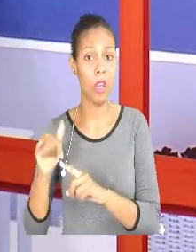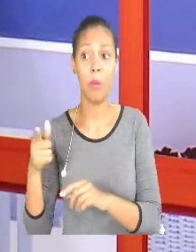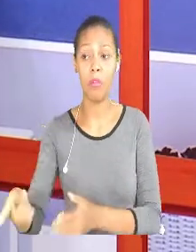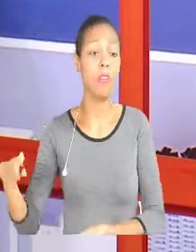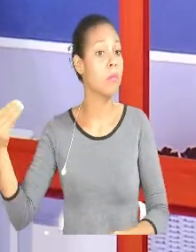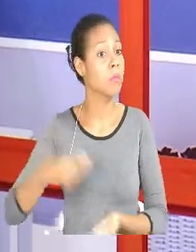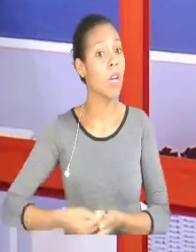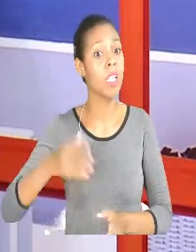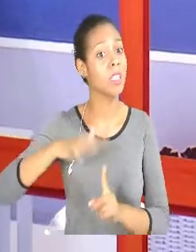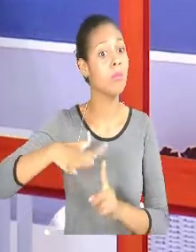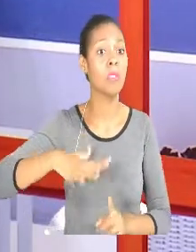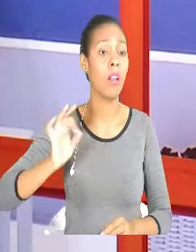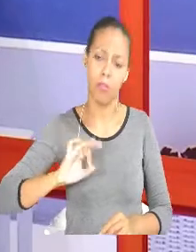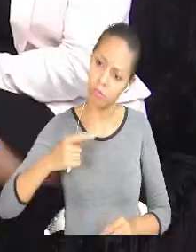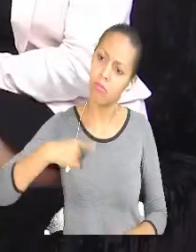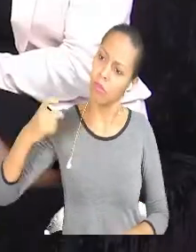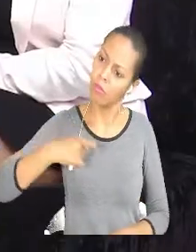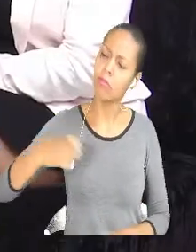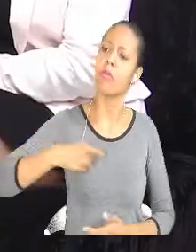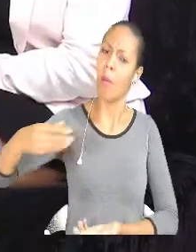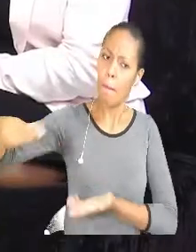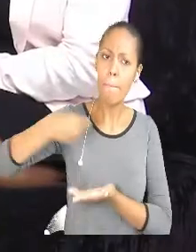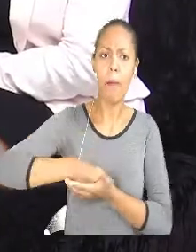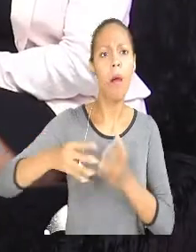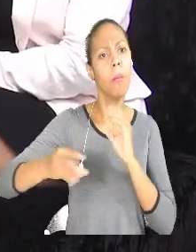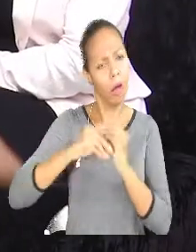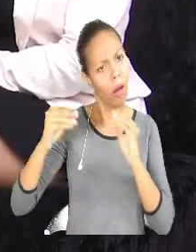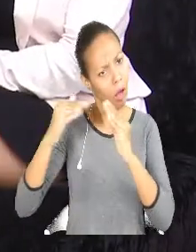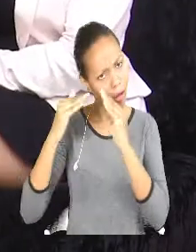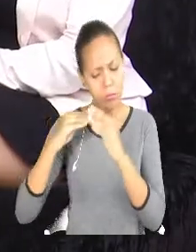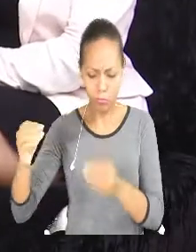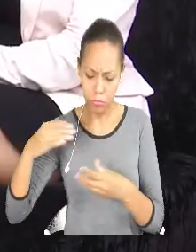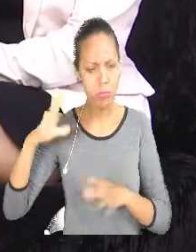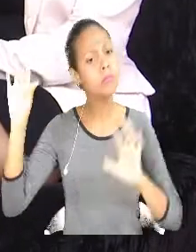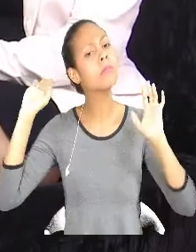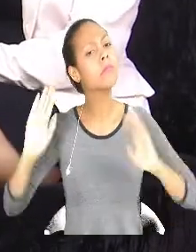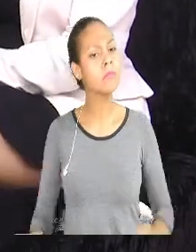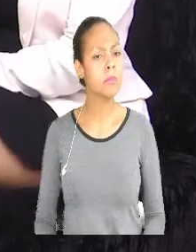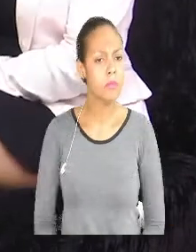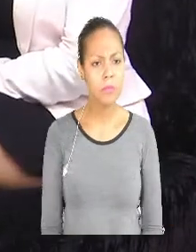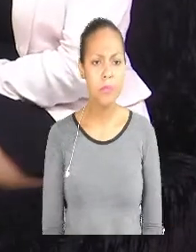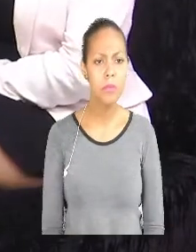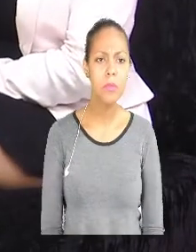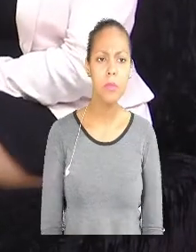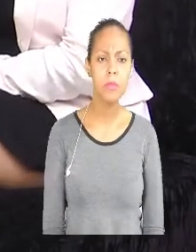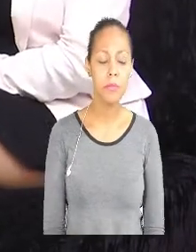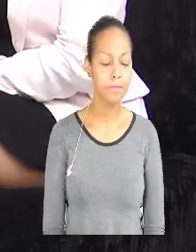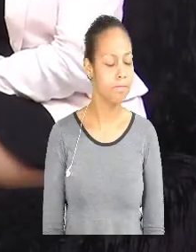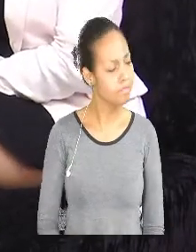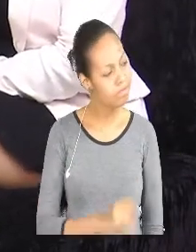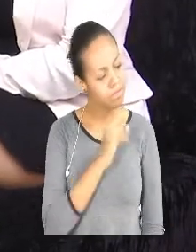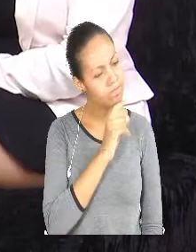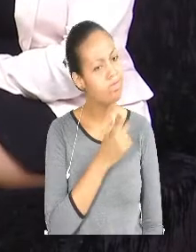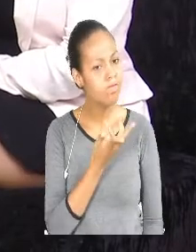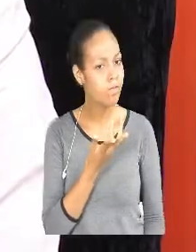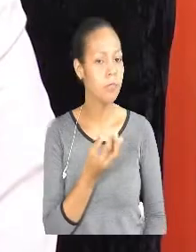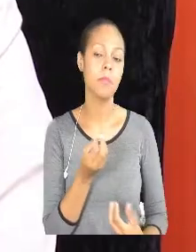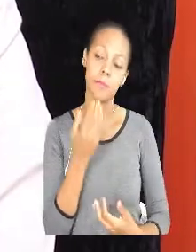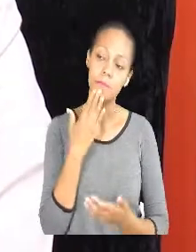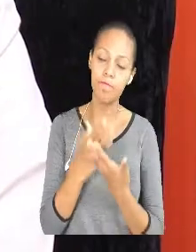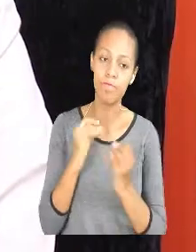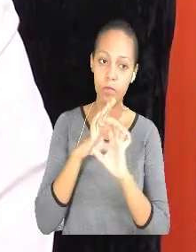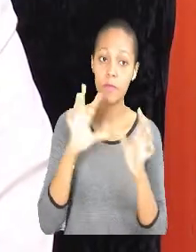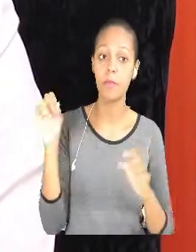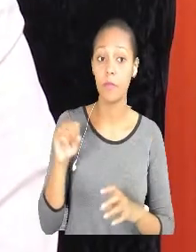Ella necesita que le devuelvan su casa y que le paguen su dinero. Viviana, buenos días. Bueno, buenos días. Como lo dijiste, sí, es